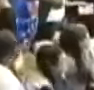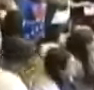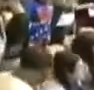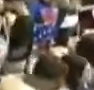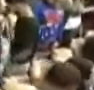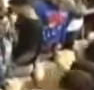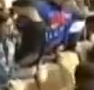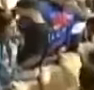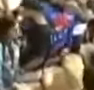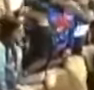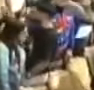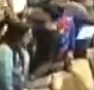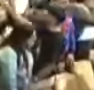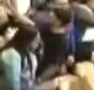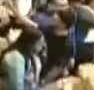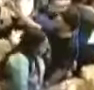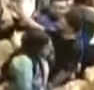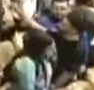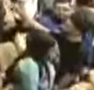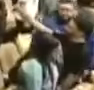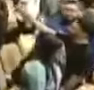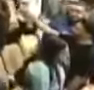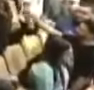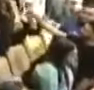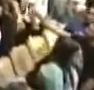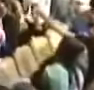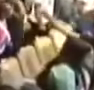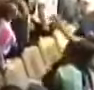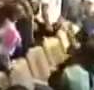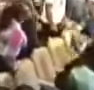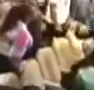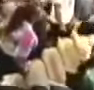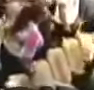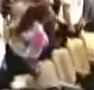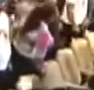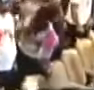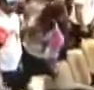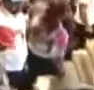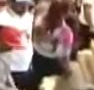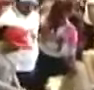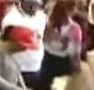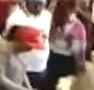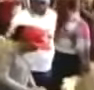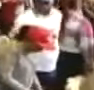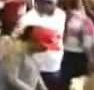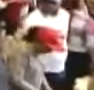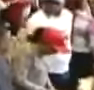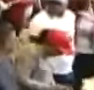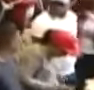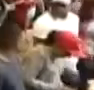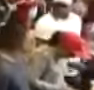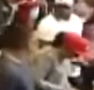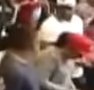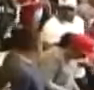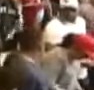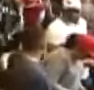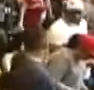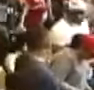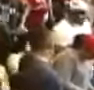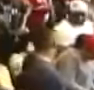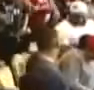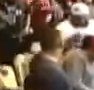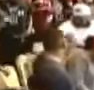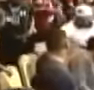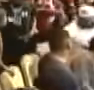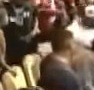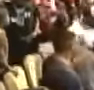referendo consultivo que se celebrará este próximo domingo 3 de diciembre, sería el número 7 en tiempos de